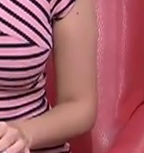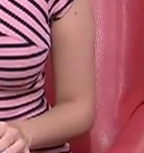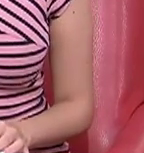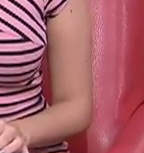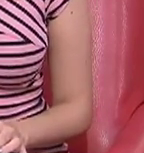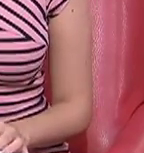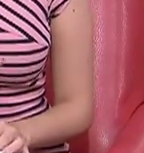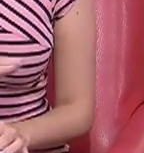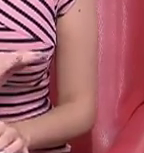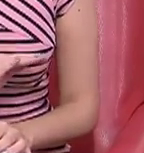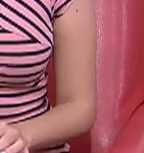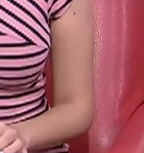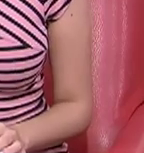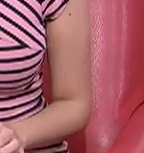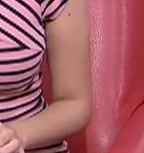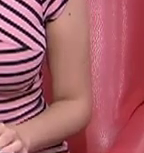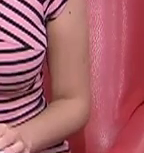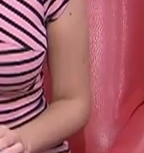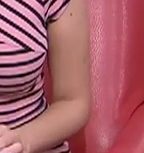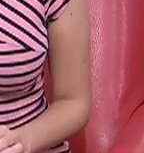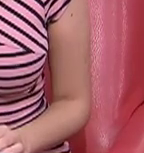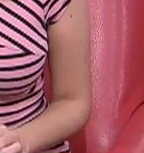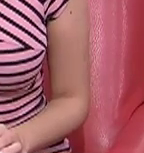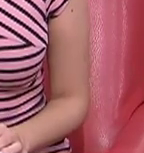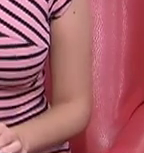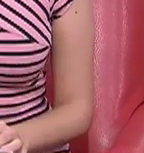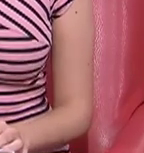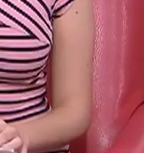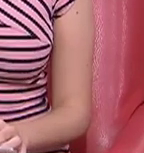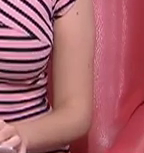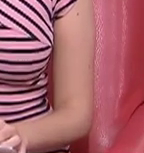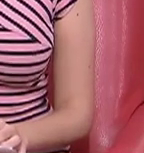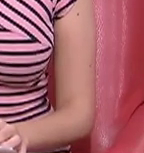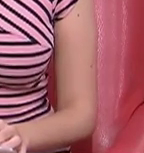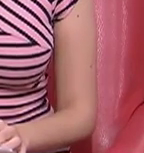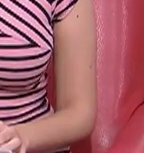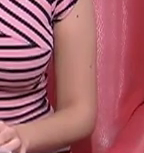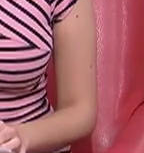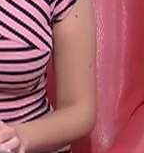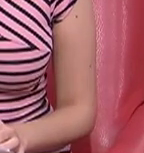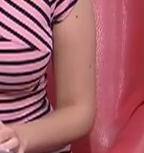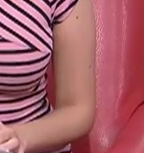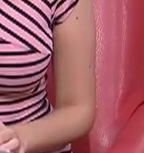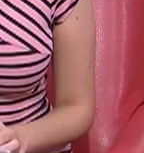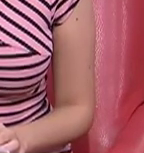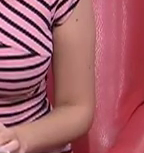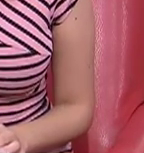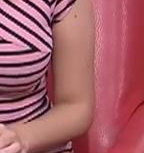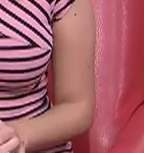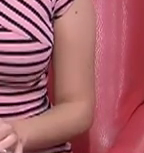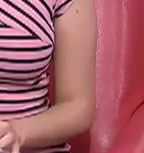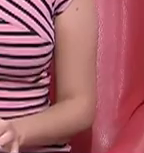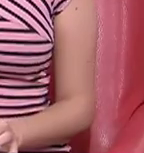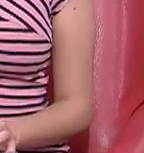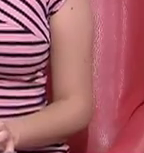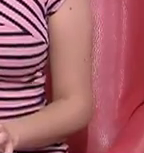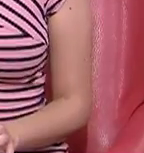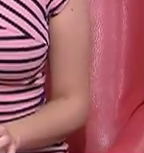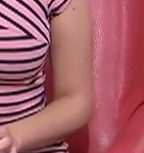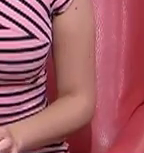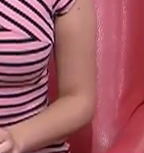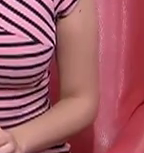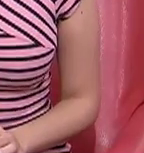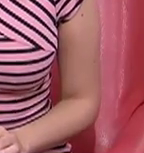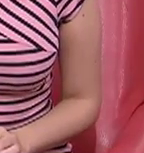de casa, llévenos a cualquier lugar a través de Facebook, en Noticias México al Día y de Twitter en @mexaldía. Y hablemos